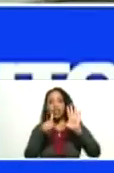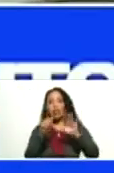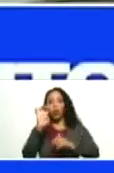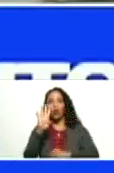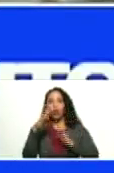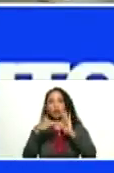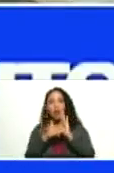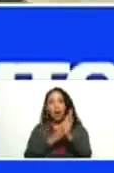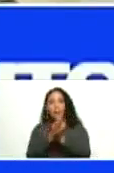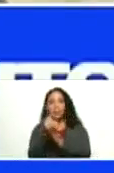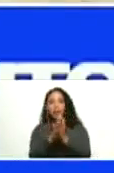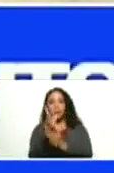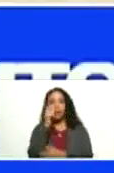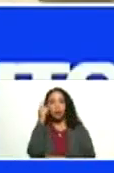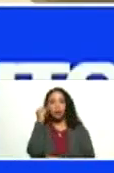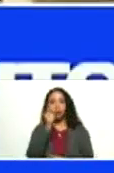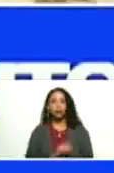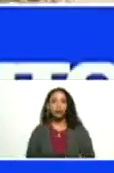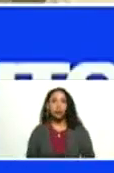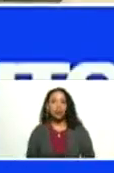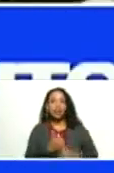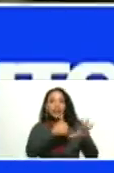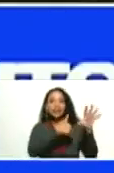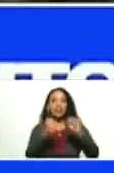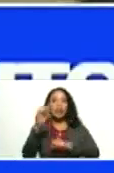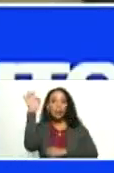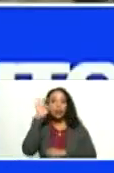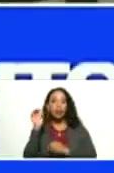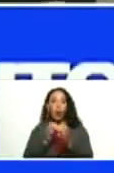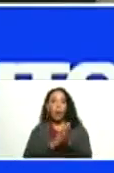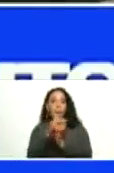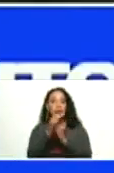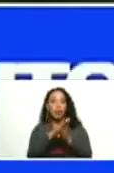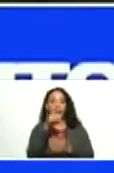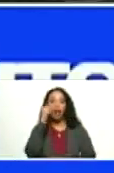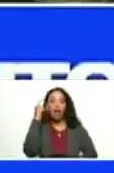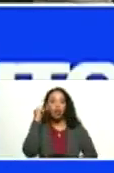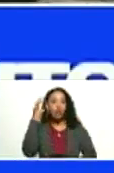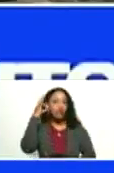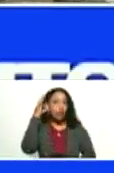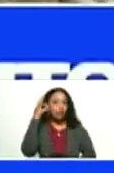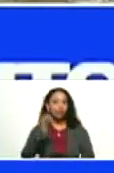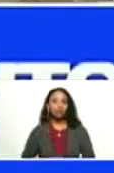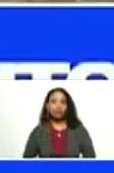564.000 emprendimientos, 60% de los emprendimientos, mujeres.